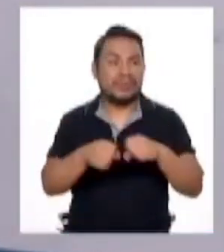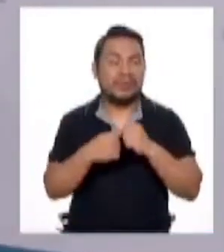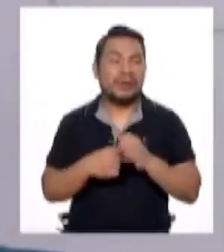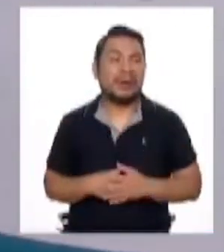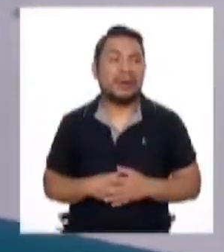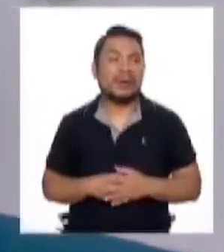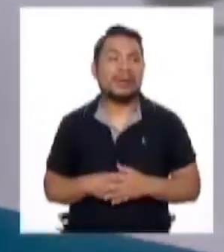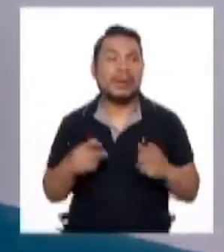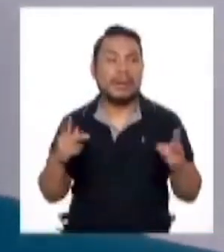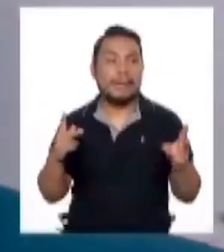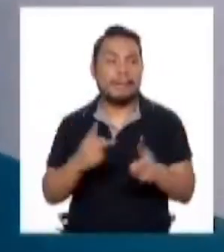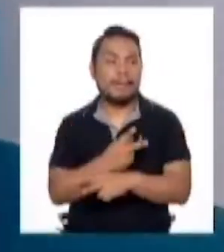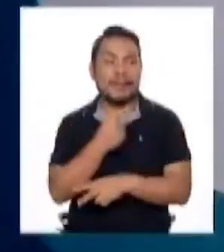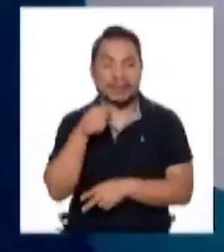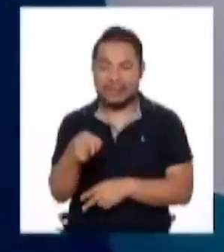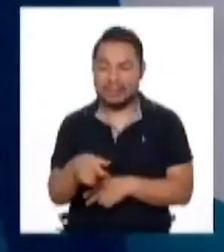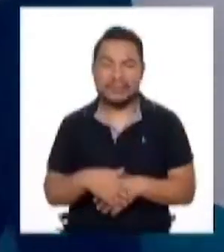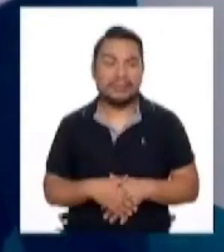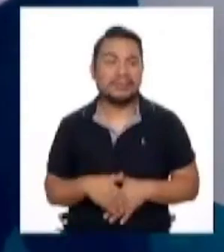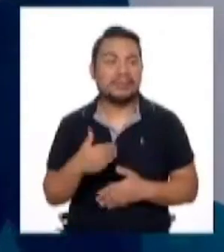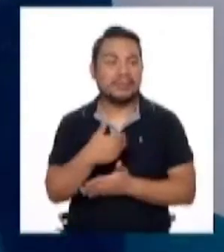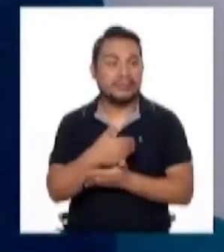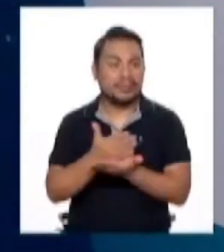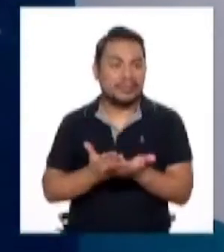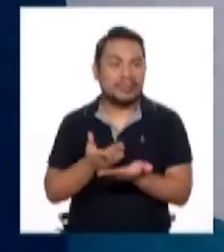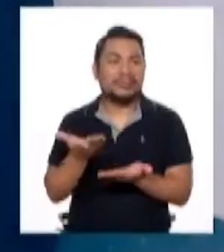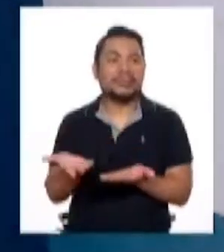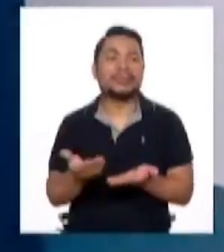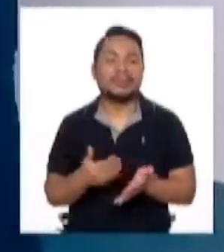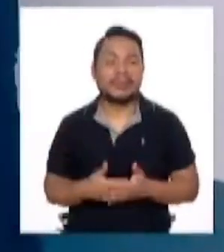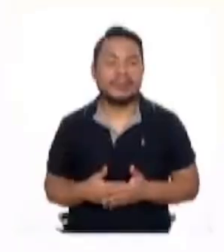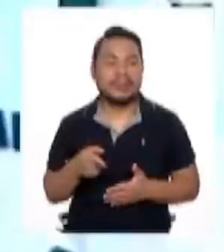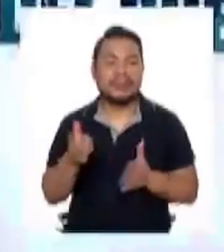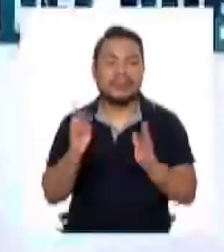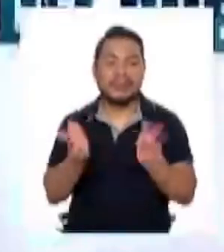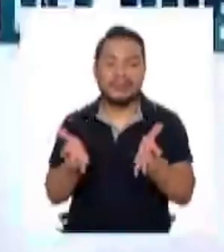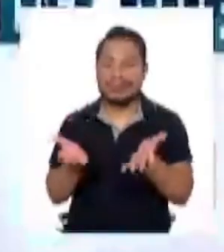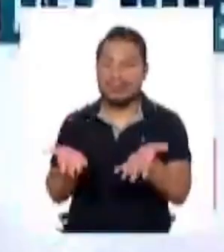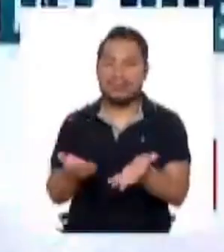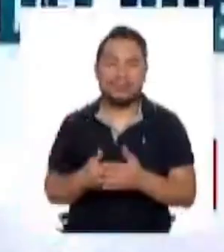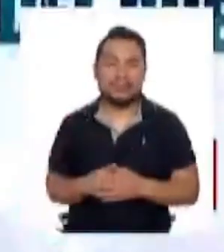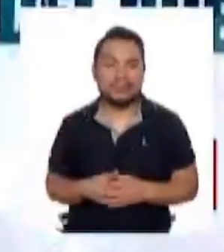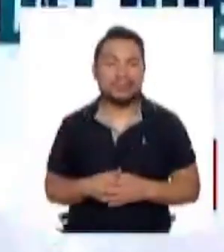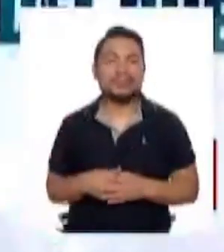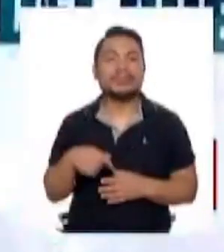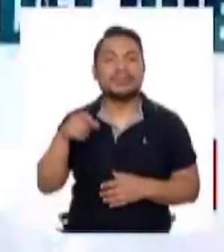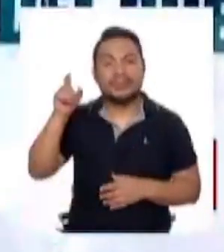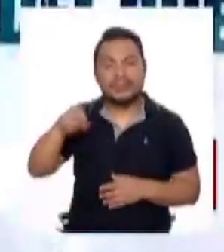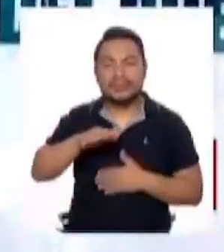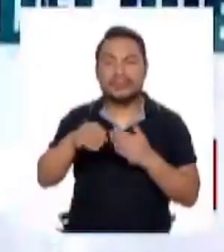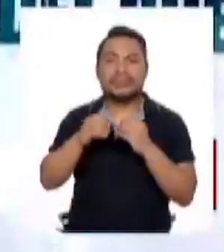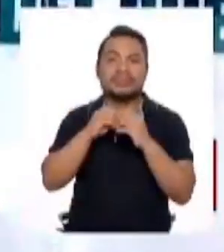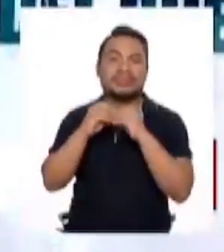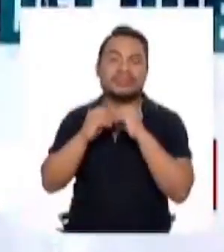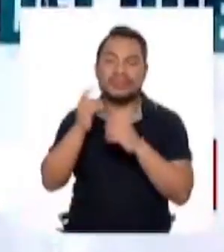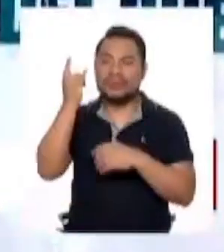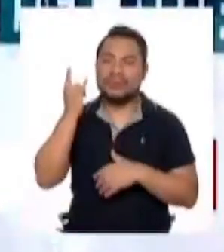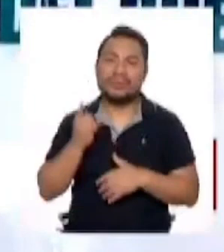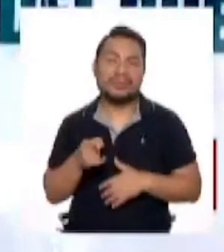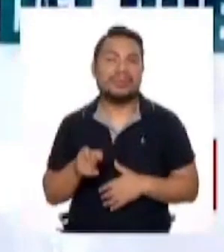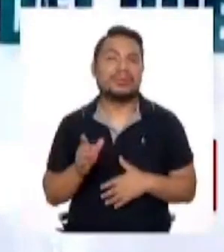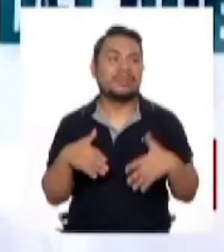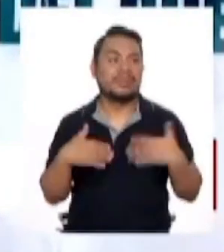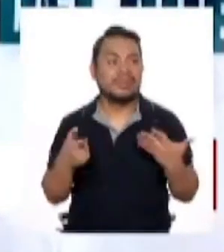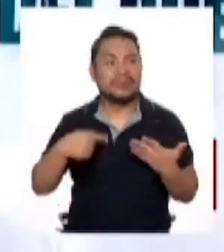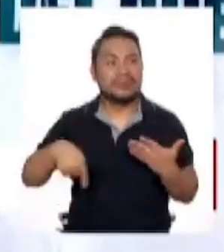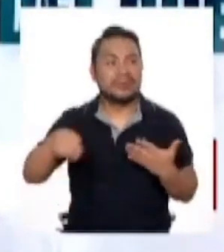grave. Lo que debería servir parte de prevención, ¿cómo está? Tiene que ser subsanadas inmediatamente. No se podrá alojar